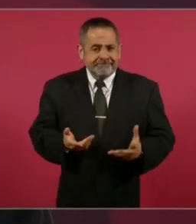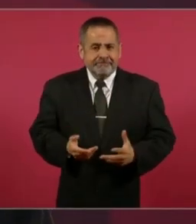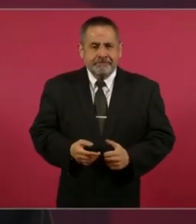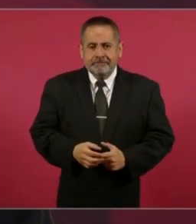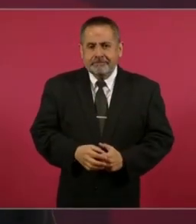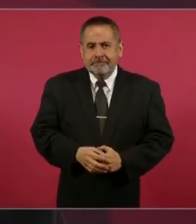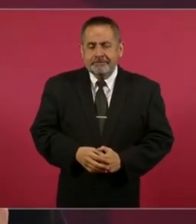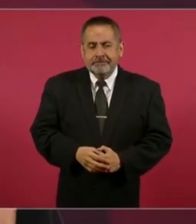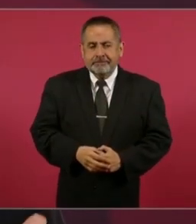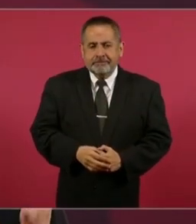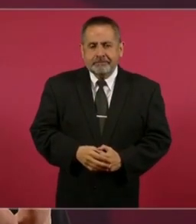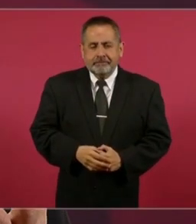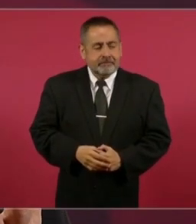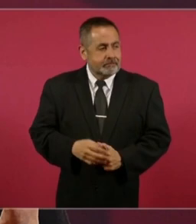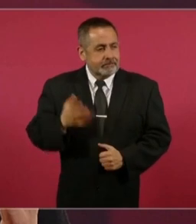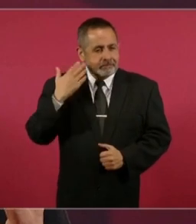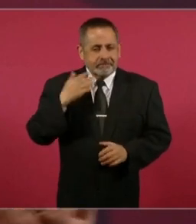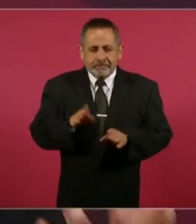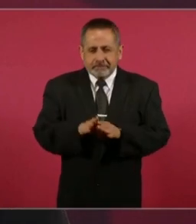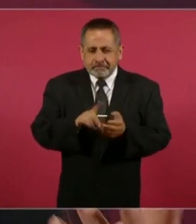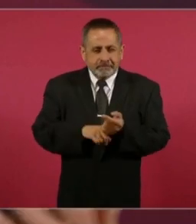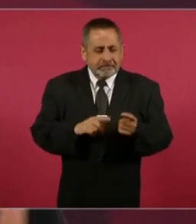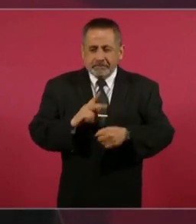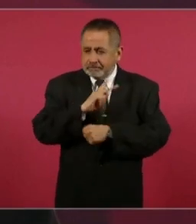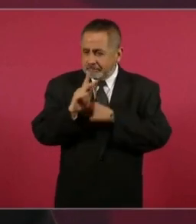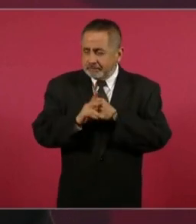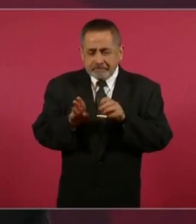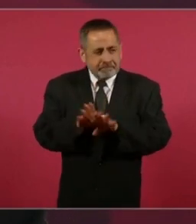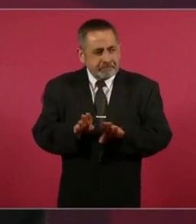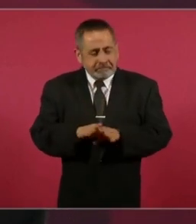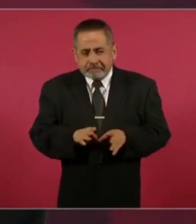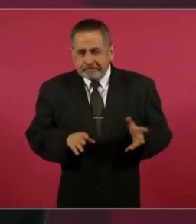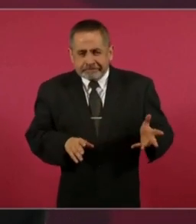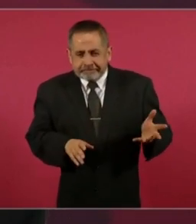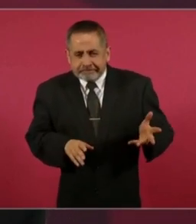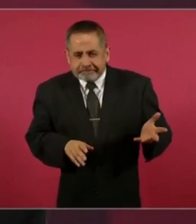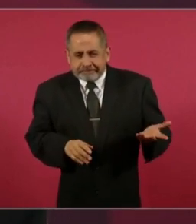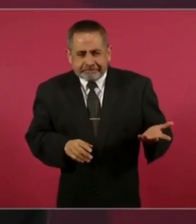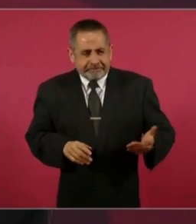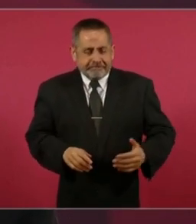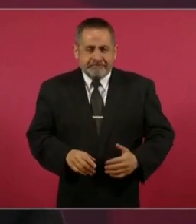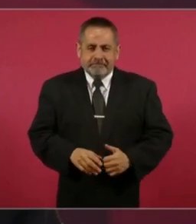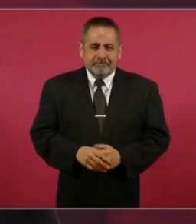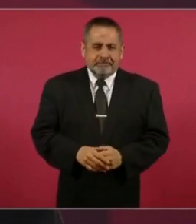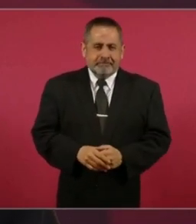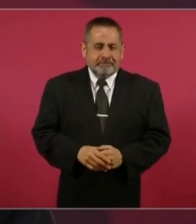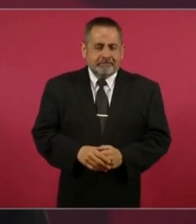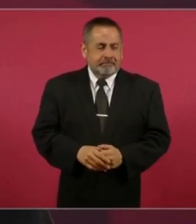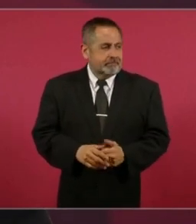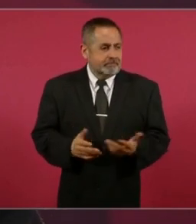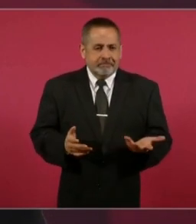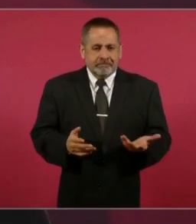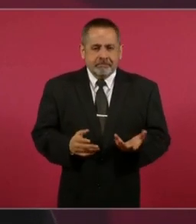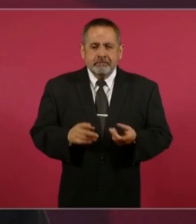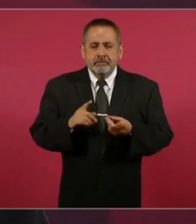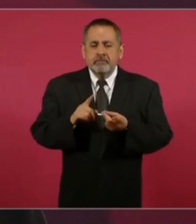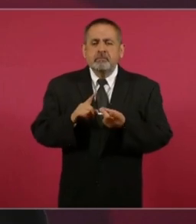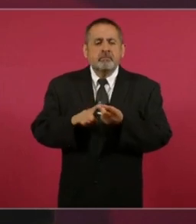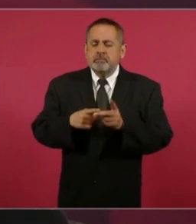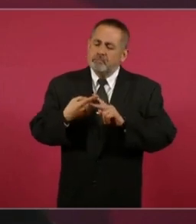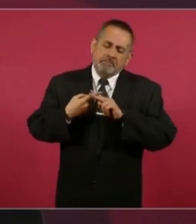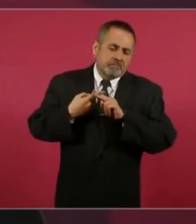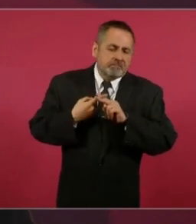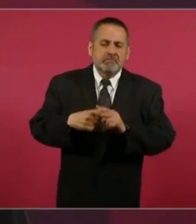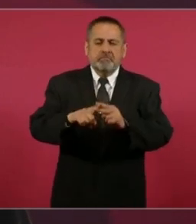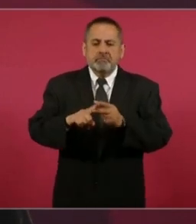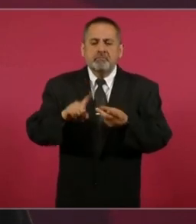seguridad cómo estaba el país Dónde inició no lo voy a dejar